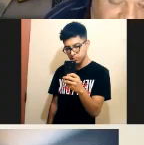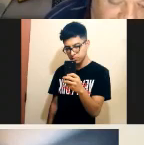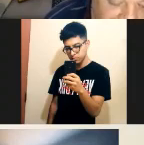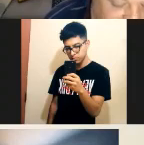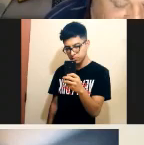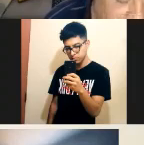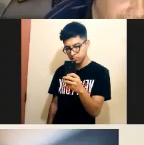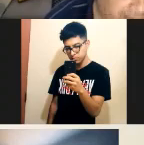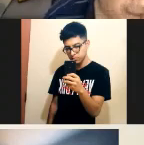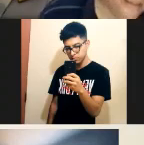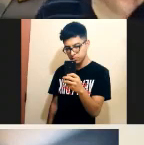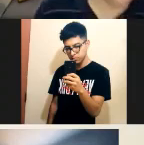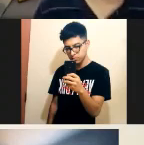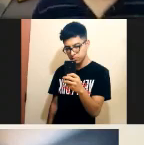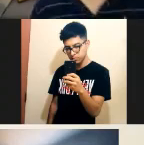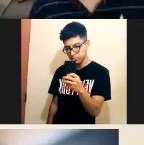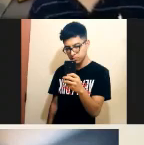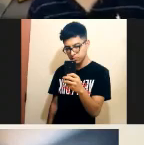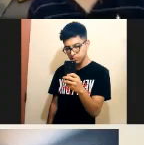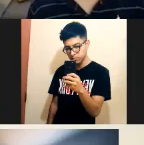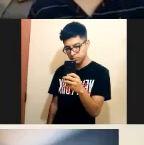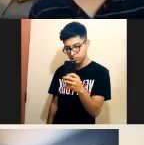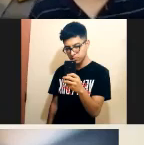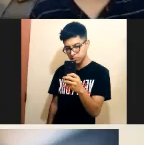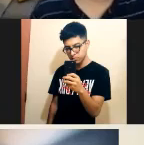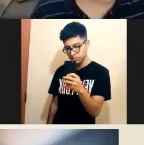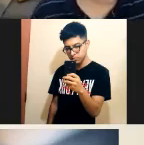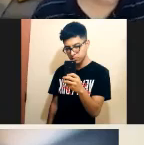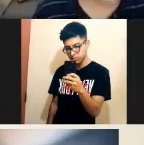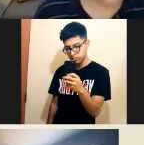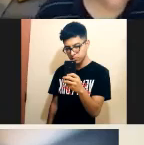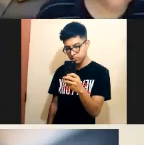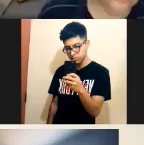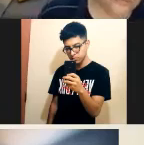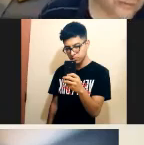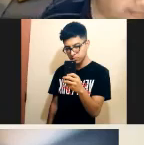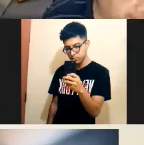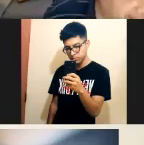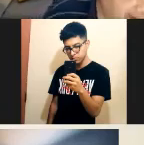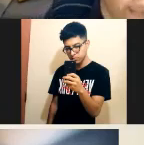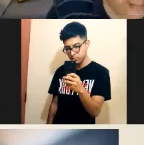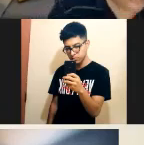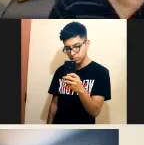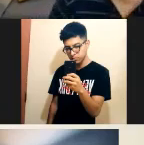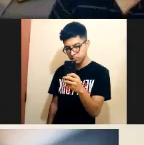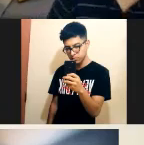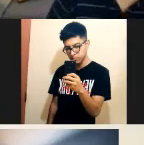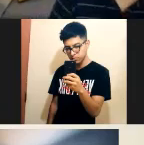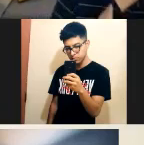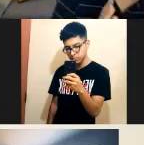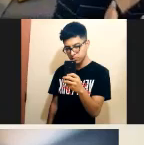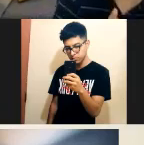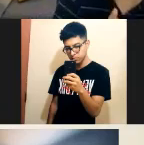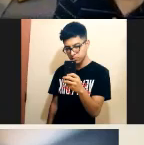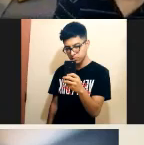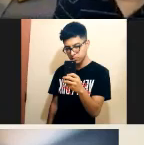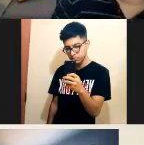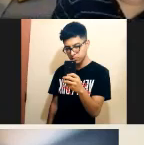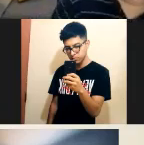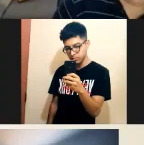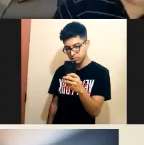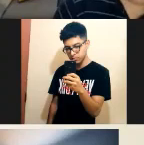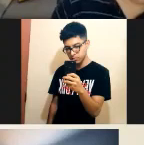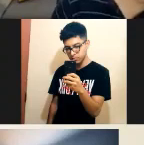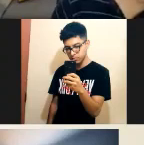lugar geotérmico, y entonces hacían pasar el agua caliente a través de los muros de piedra. Y había doble muro,